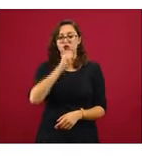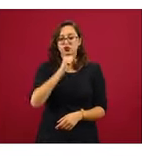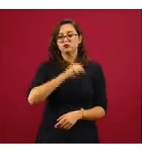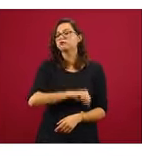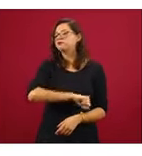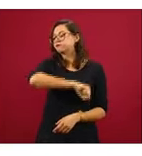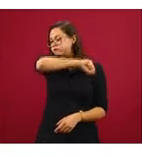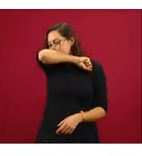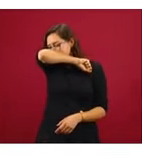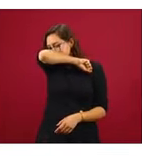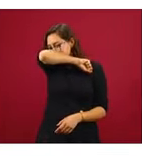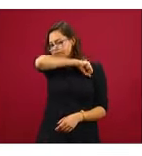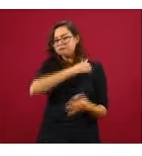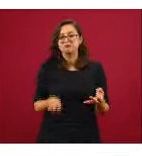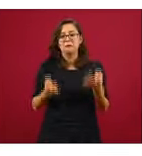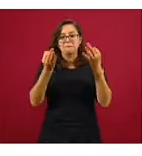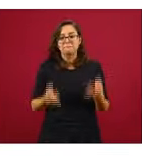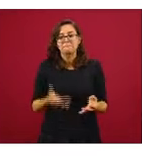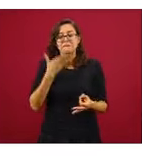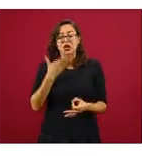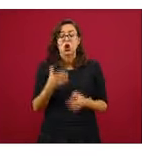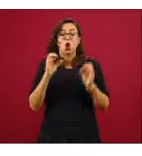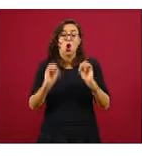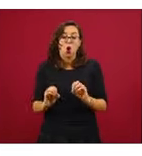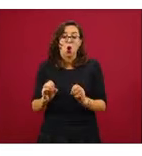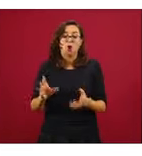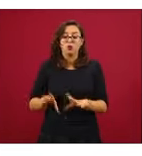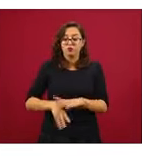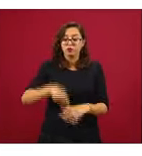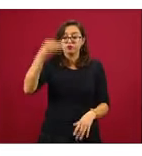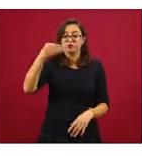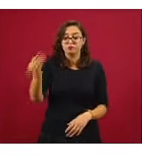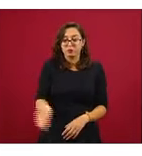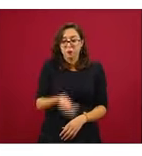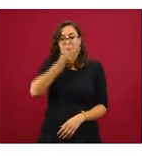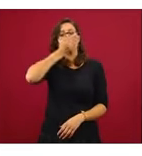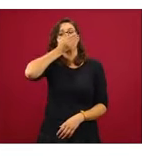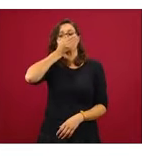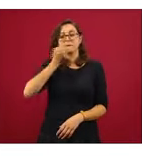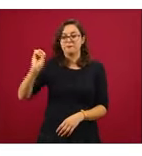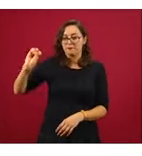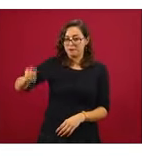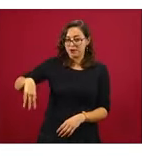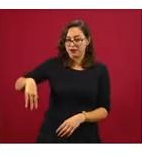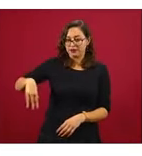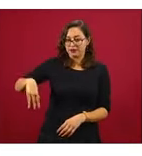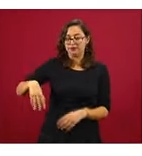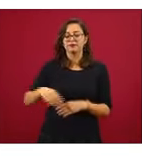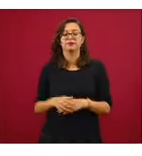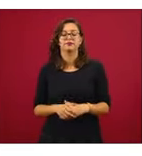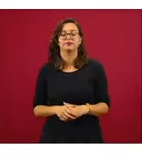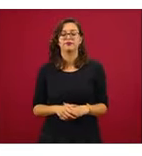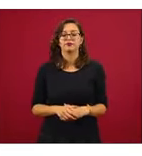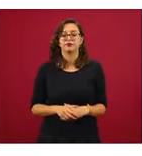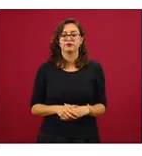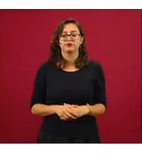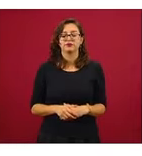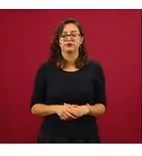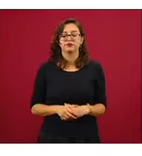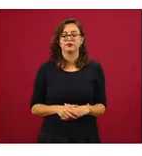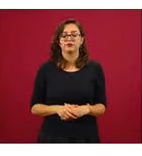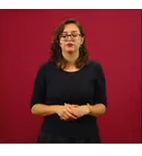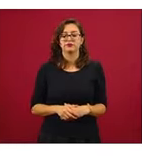con el algodón interno del codo o con un pañuelo desechable cubriendo nariz y boca, y después desechando